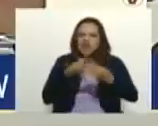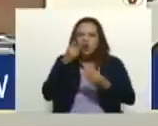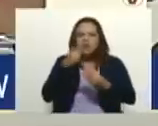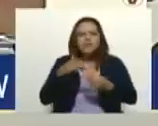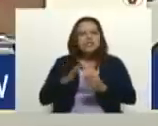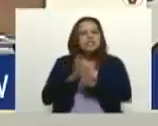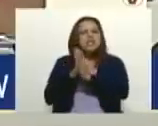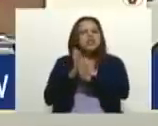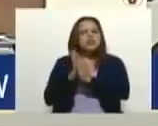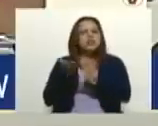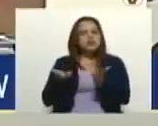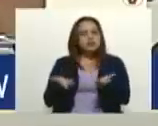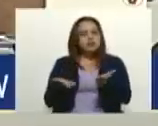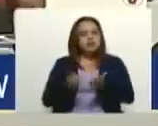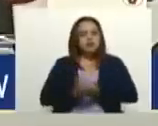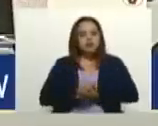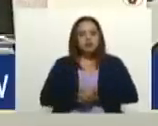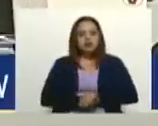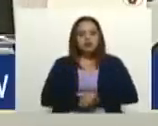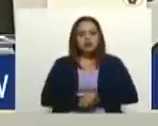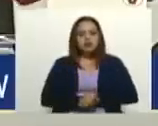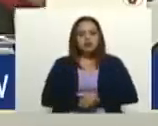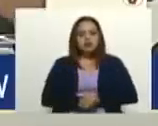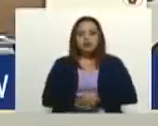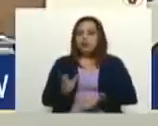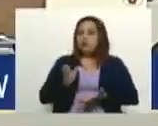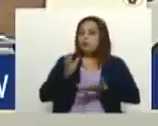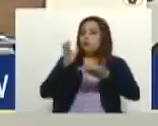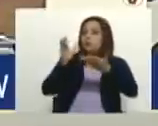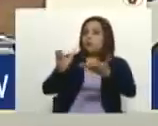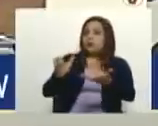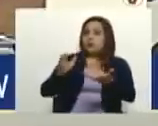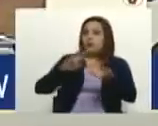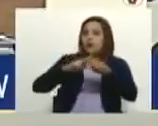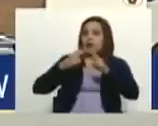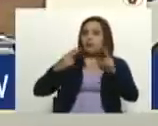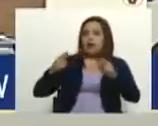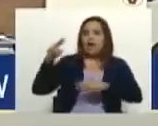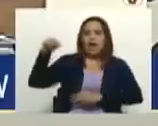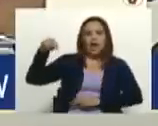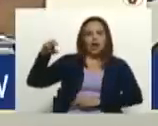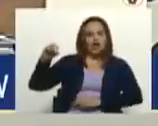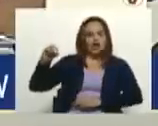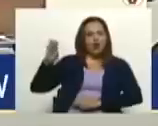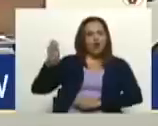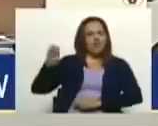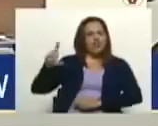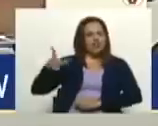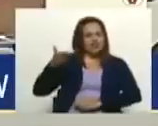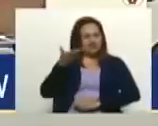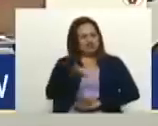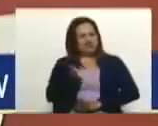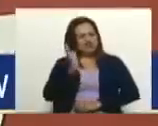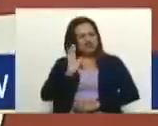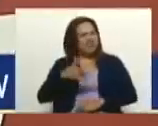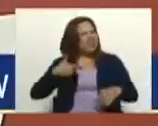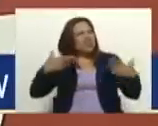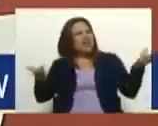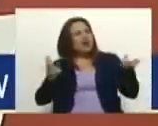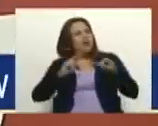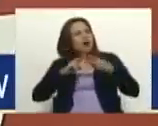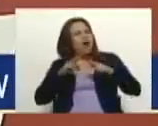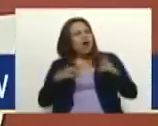Santos, premio Nobel de la Paz? Mírate tú, pues. ¿Y cuál paz?